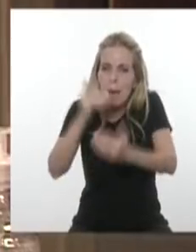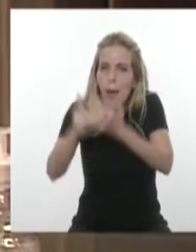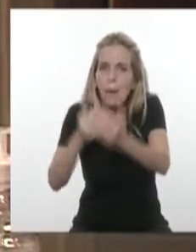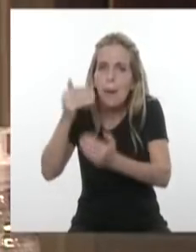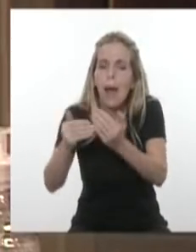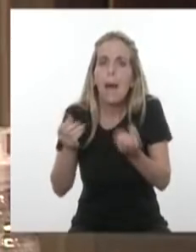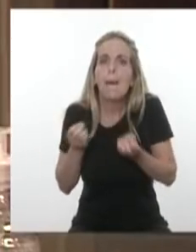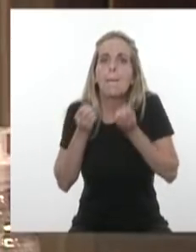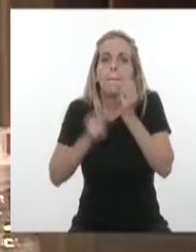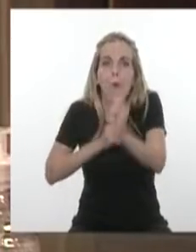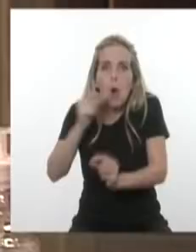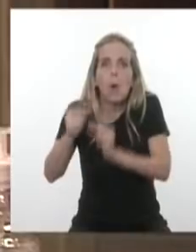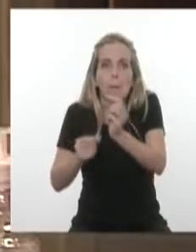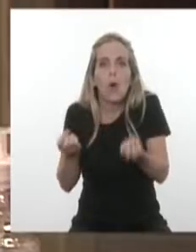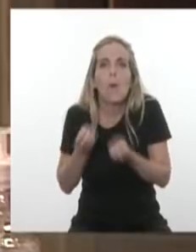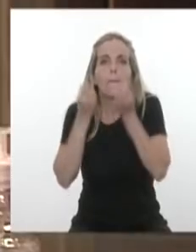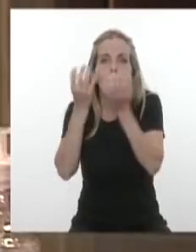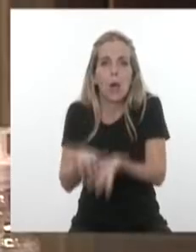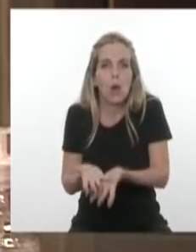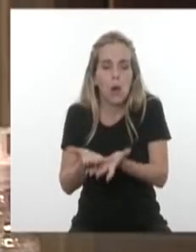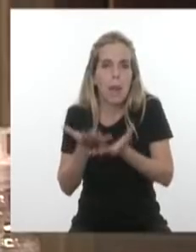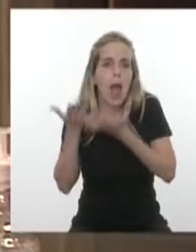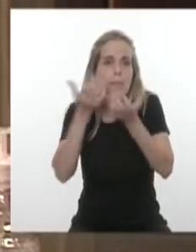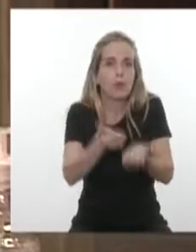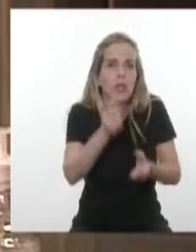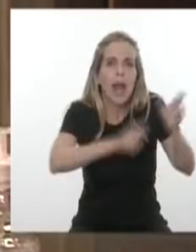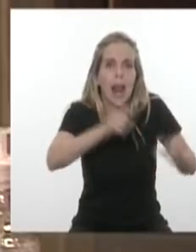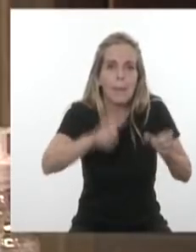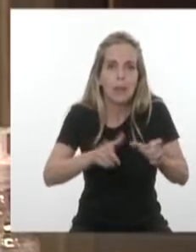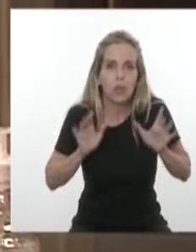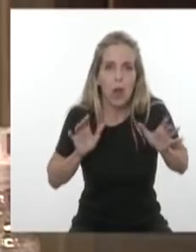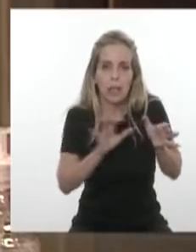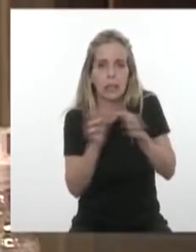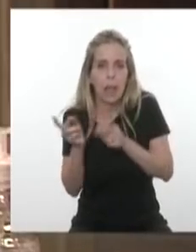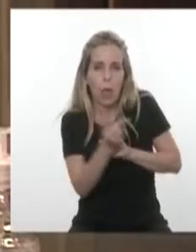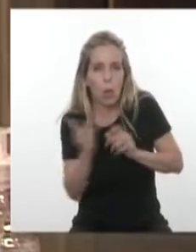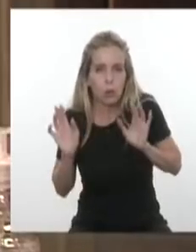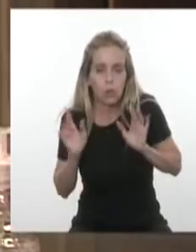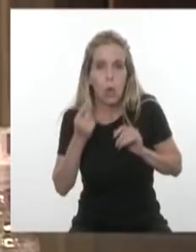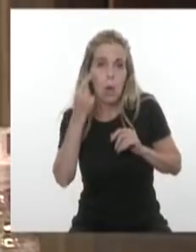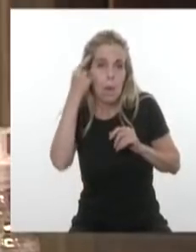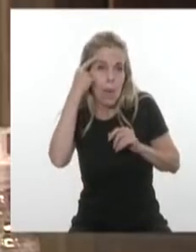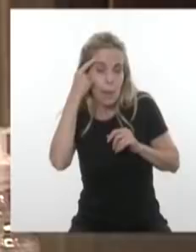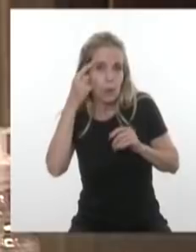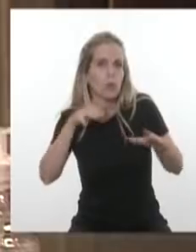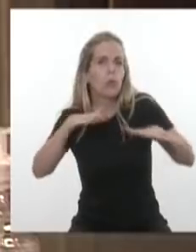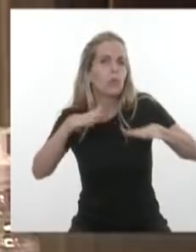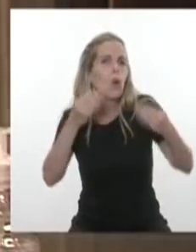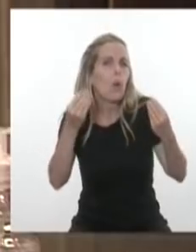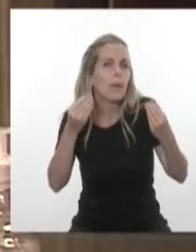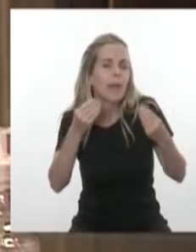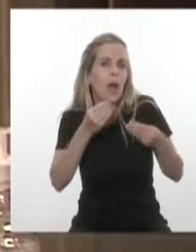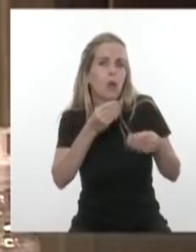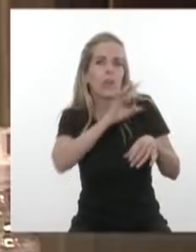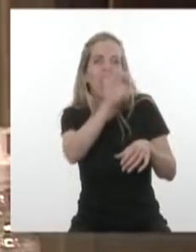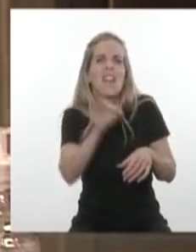empiece a sentirse en la vida de la gente cuando vemos la situación y pedió lógica de la argentina- y vemos